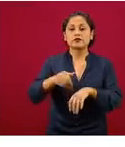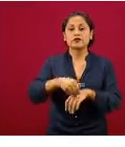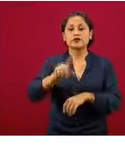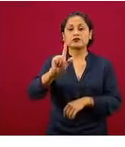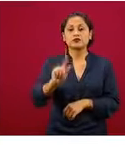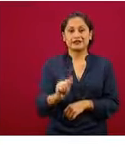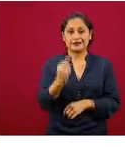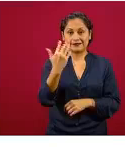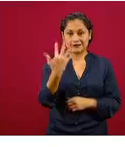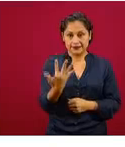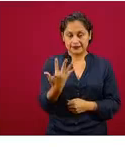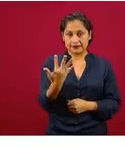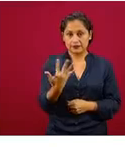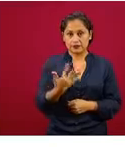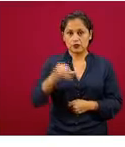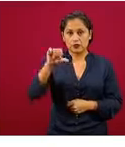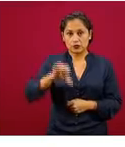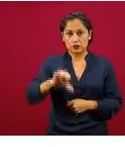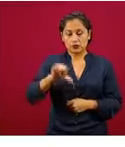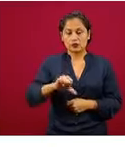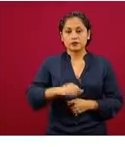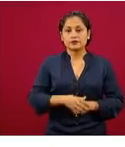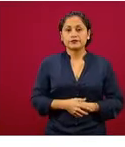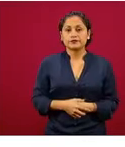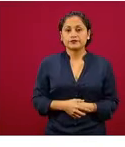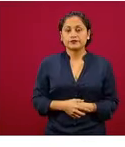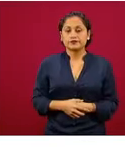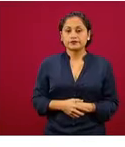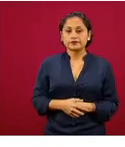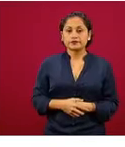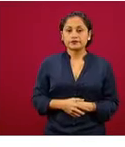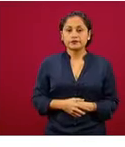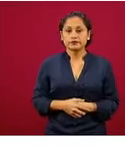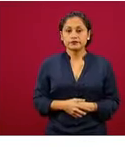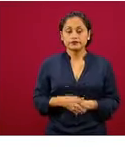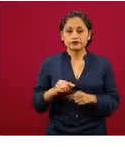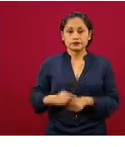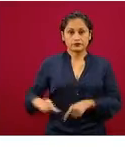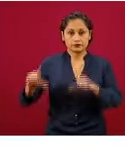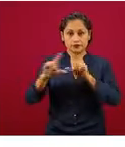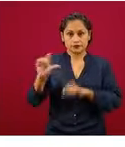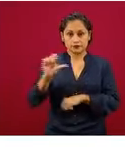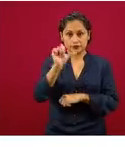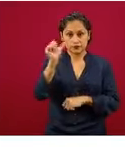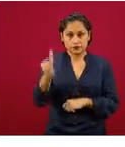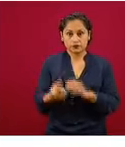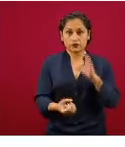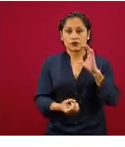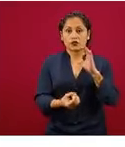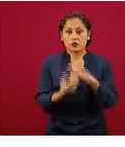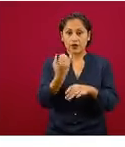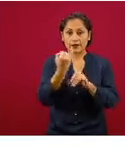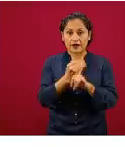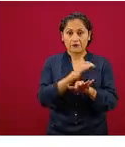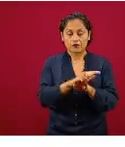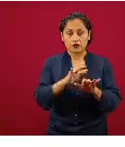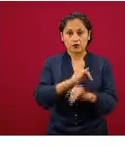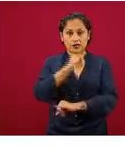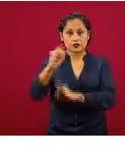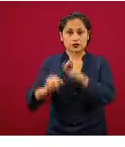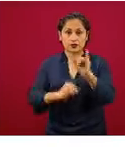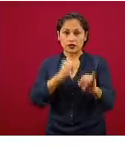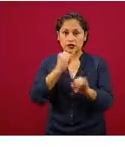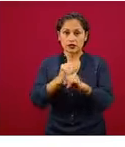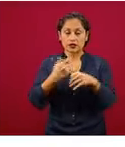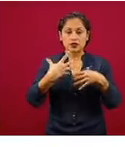estamos atendiendo esta tarde-noche. La siguiente diapositiva, veremos la actualización del panorama internacional, cómo está la